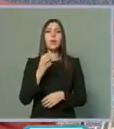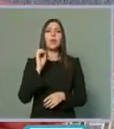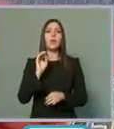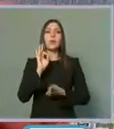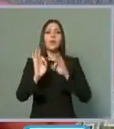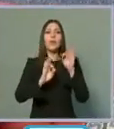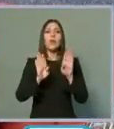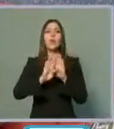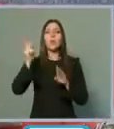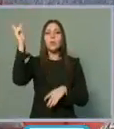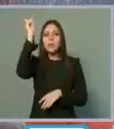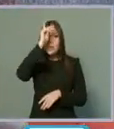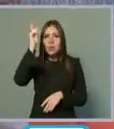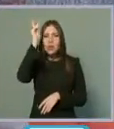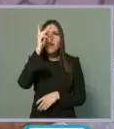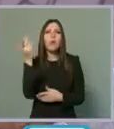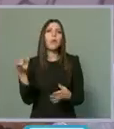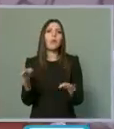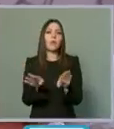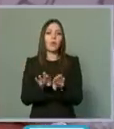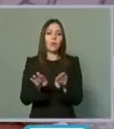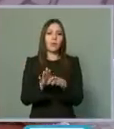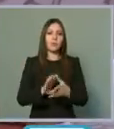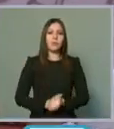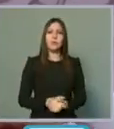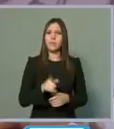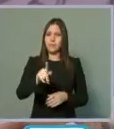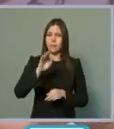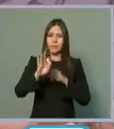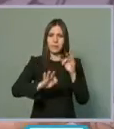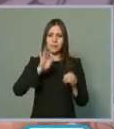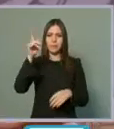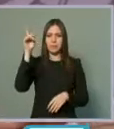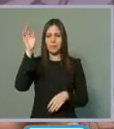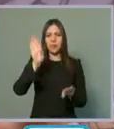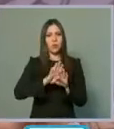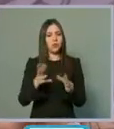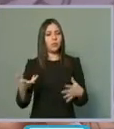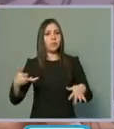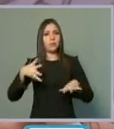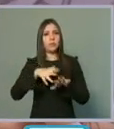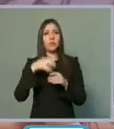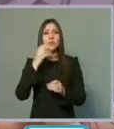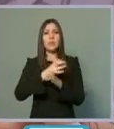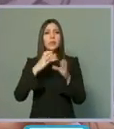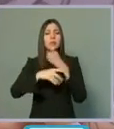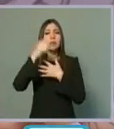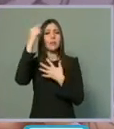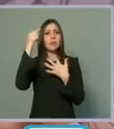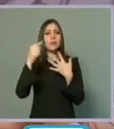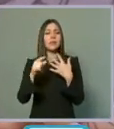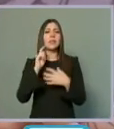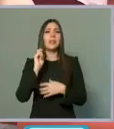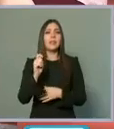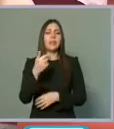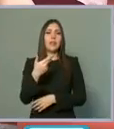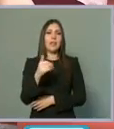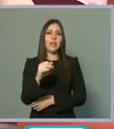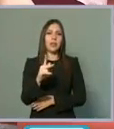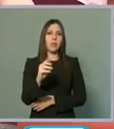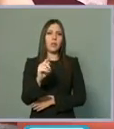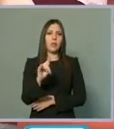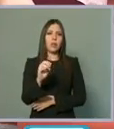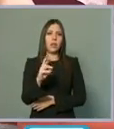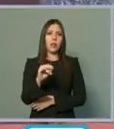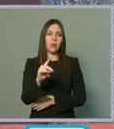tratamiento psicológico? No, es un tratamiento integral. Las causas del hipotiroidismo son desconocidas